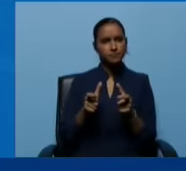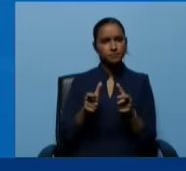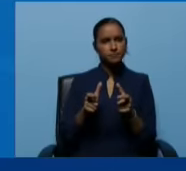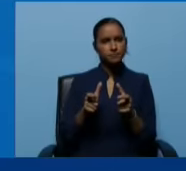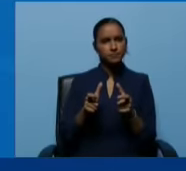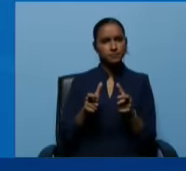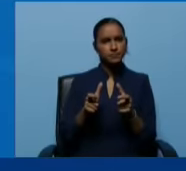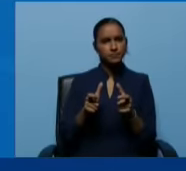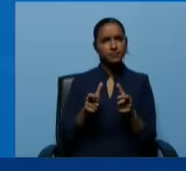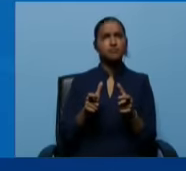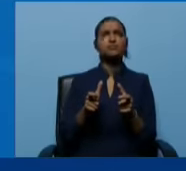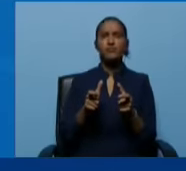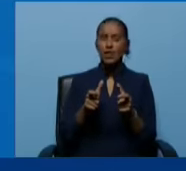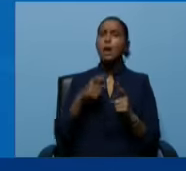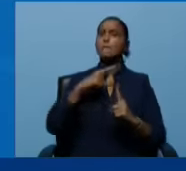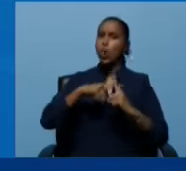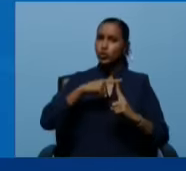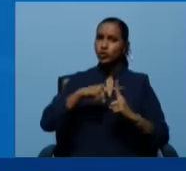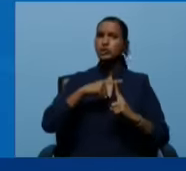enriquecedoras.